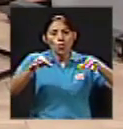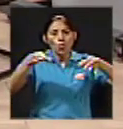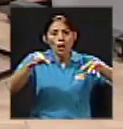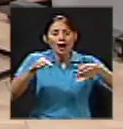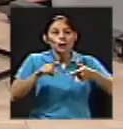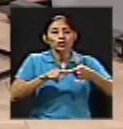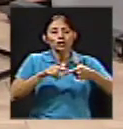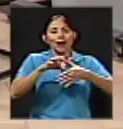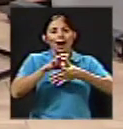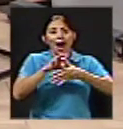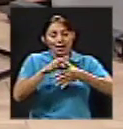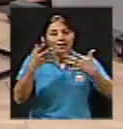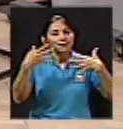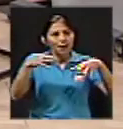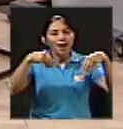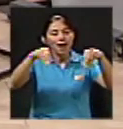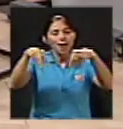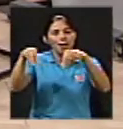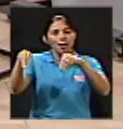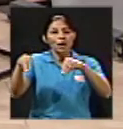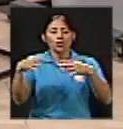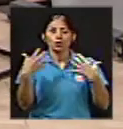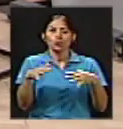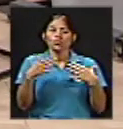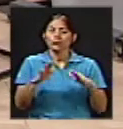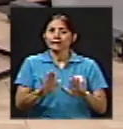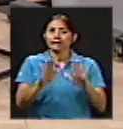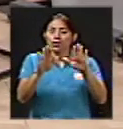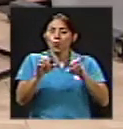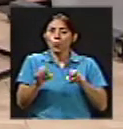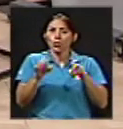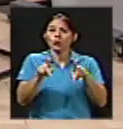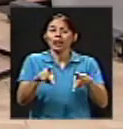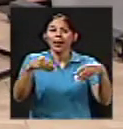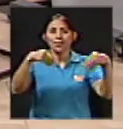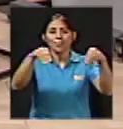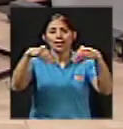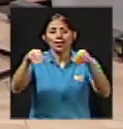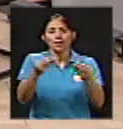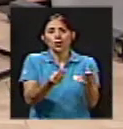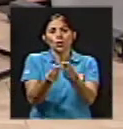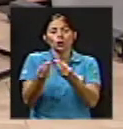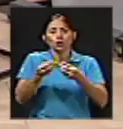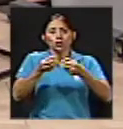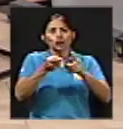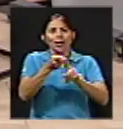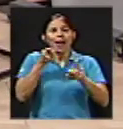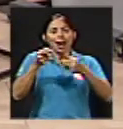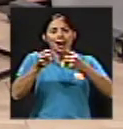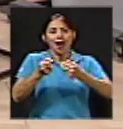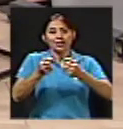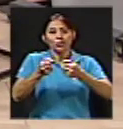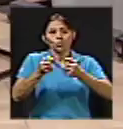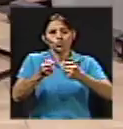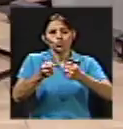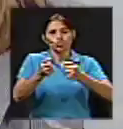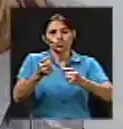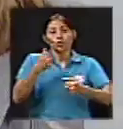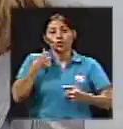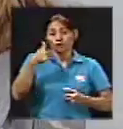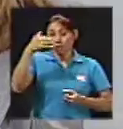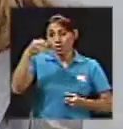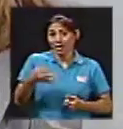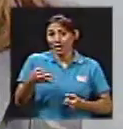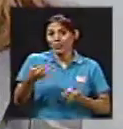carne, y una enorme oportunidad que ya arrancó también en la exportación de productos lácteos. lácteos. Uh-huh. Yo creo que así va a ser de aquí